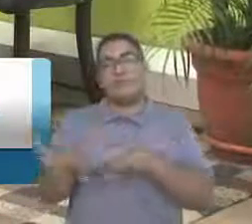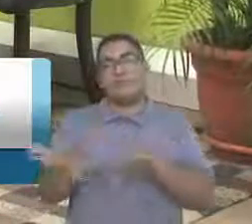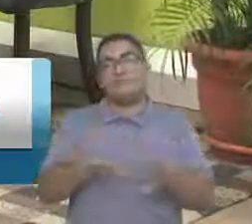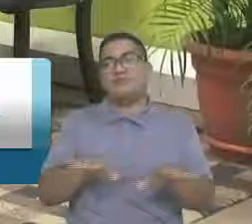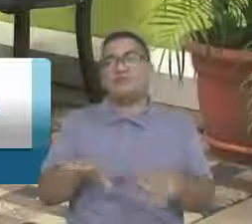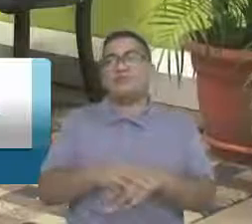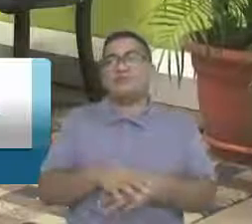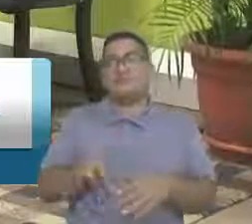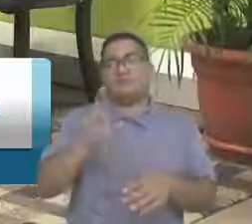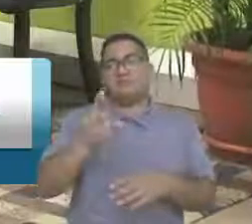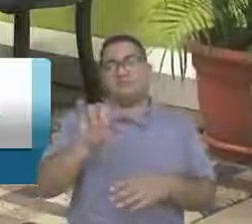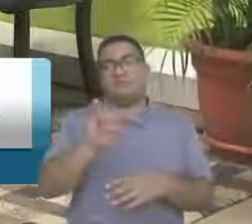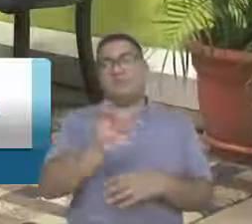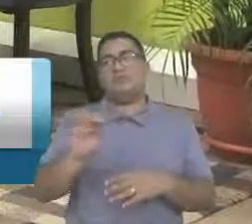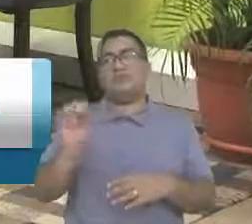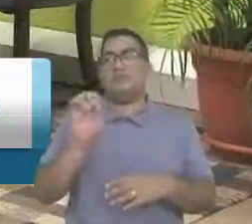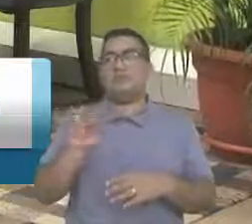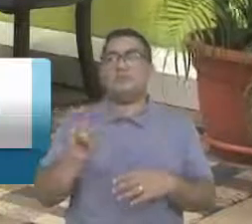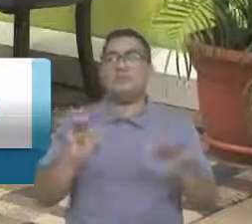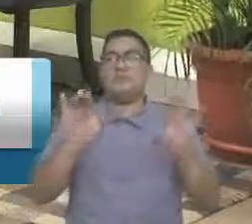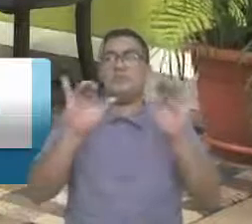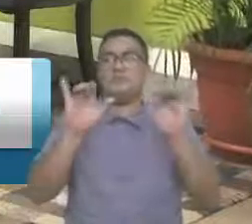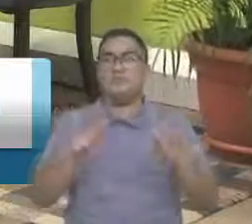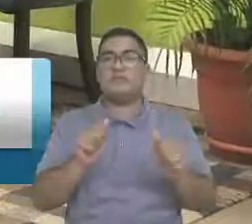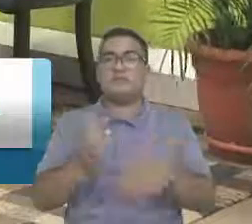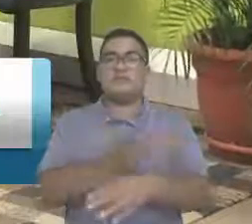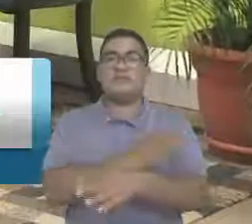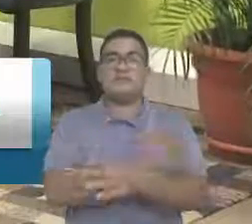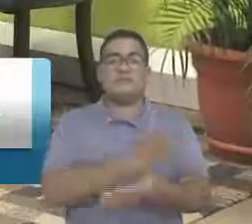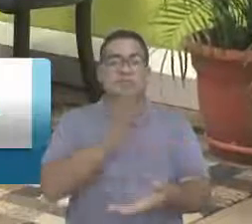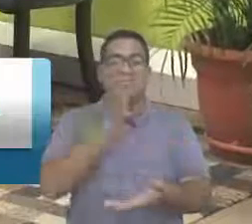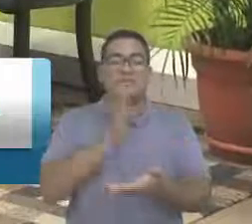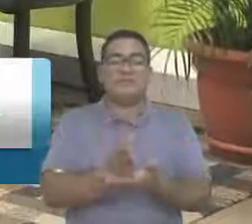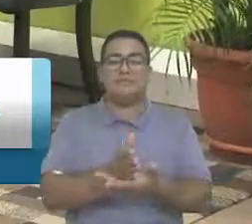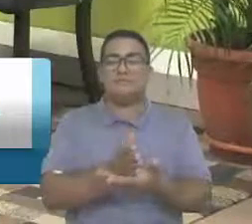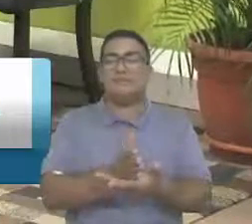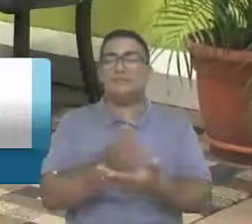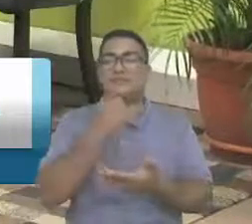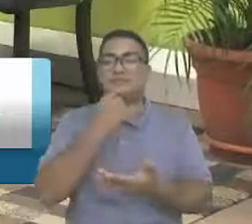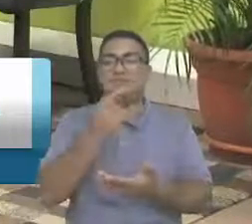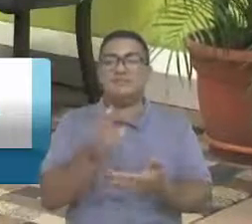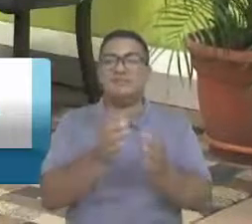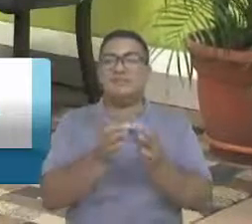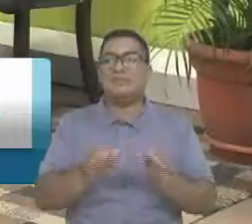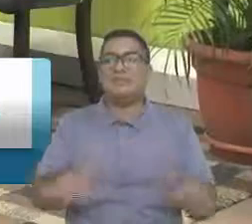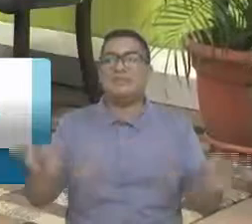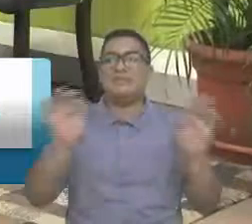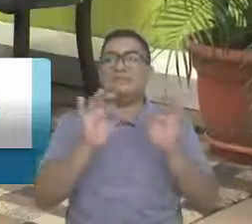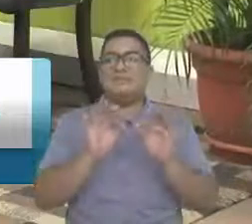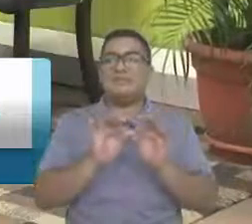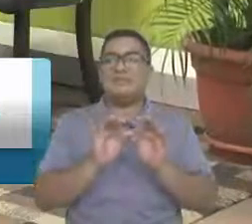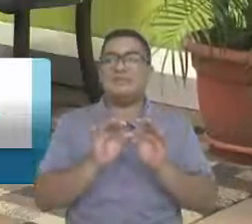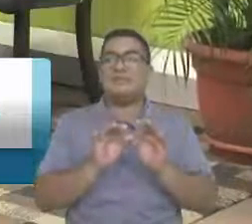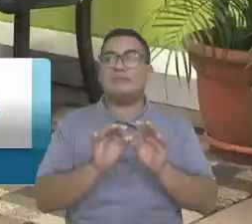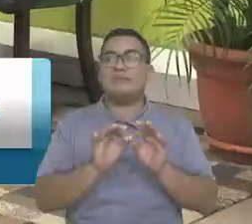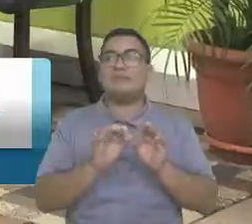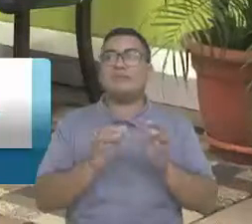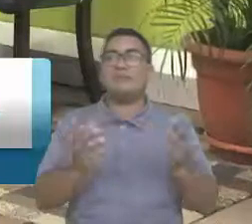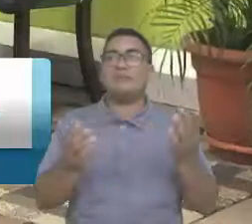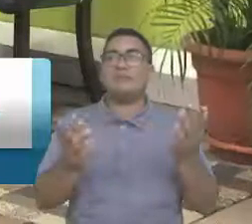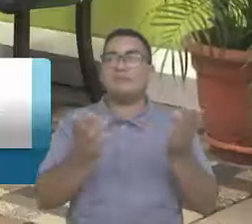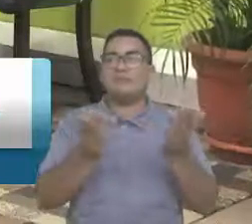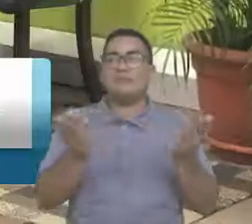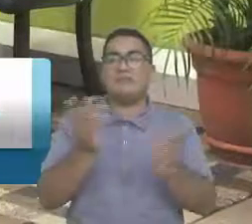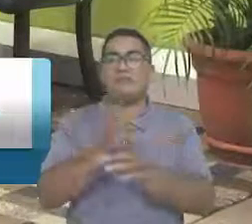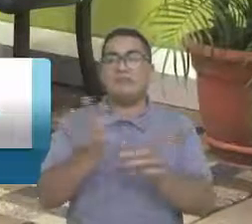hablar de trasplante renal ya existen también criterios establecidos a nivel internacional, igual a nivel nacional. Obviamente